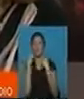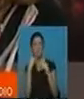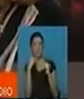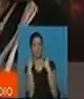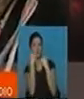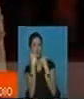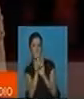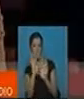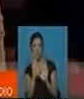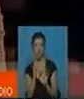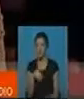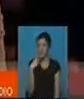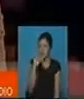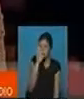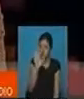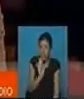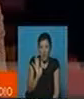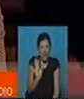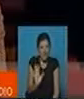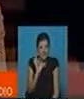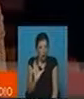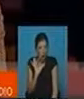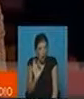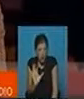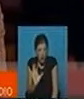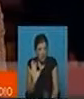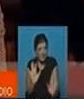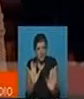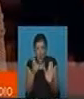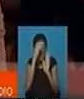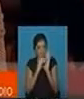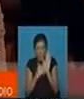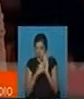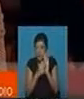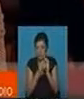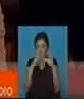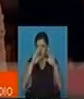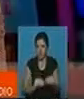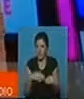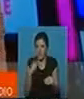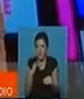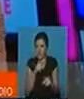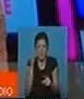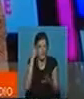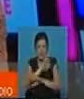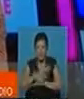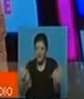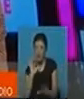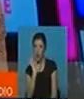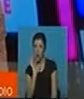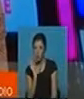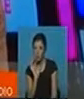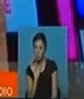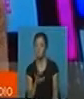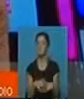nunca habían recibido tantos comentarios de odio, que tuvieron que cerrar el foro de la vergüenza que era. O sea, sigue siendo todavía como